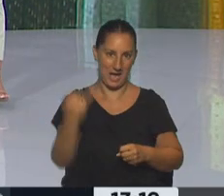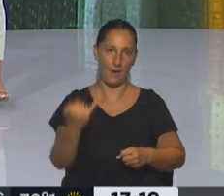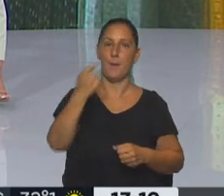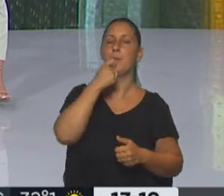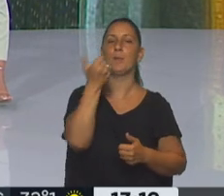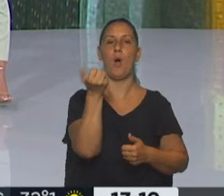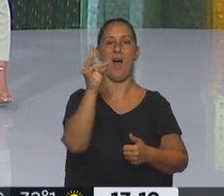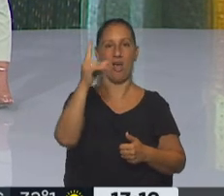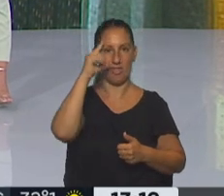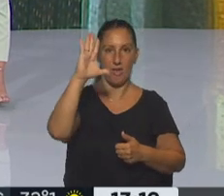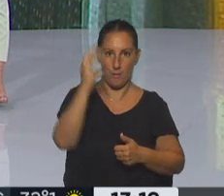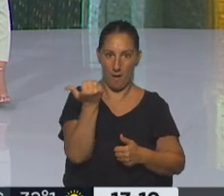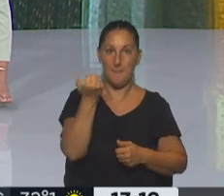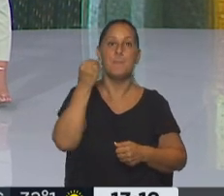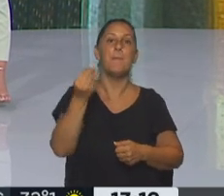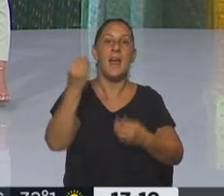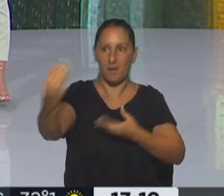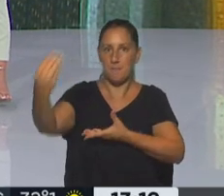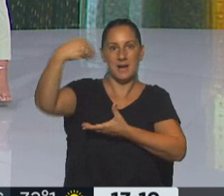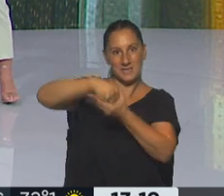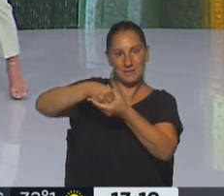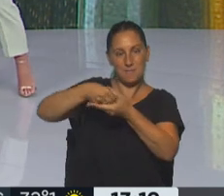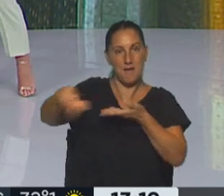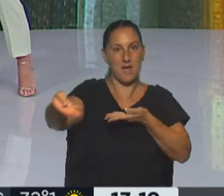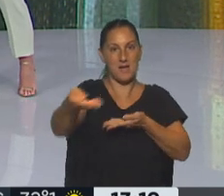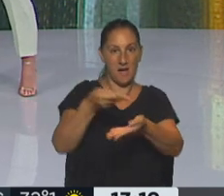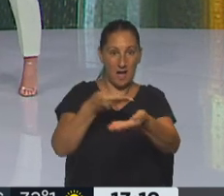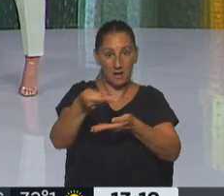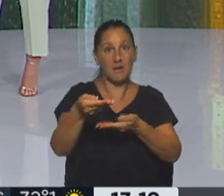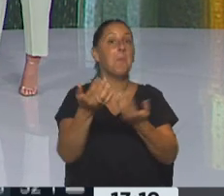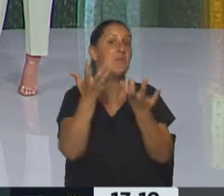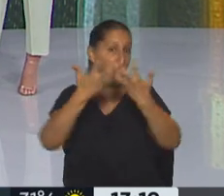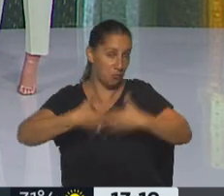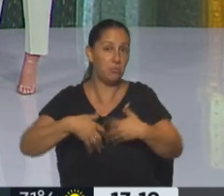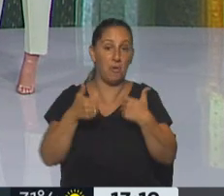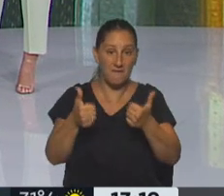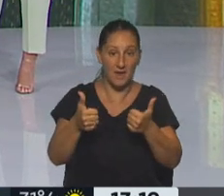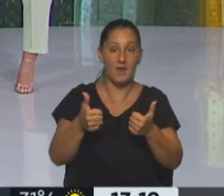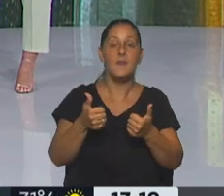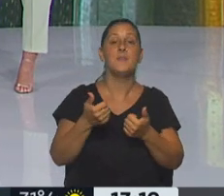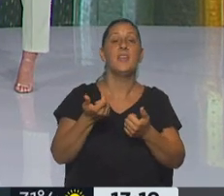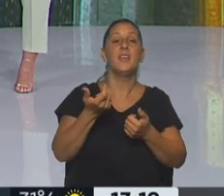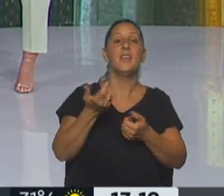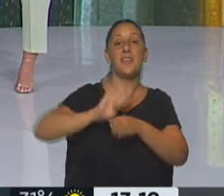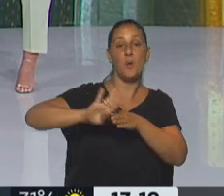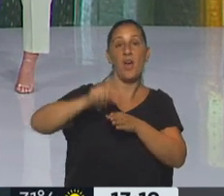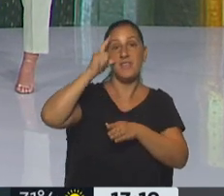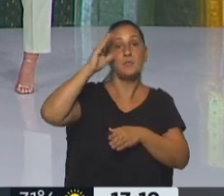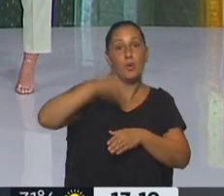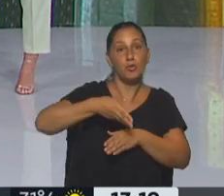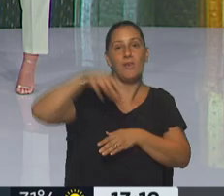adeba para que entre el alcance y Eso estaría funcionando y el 10% solamente es